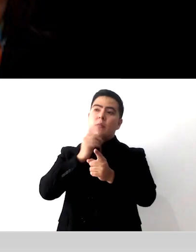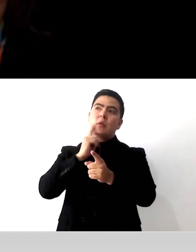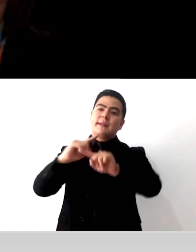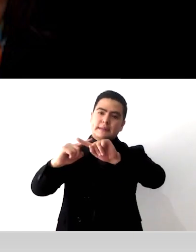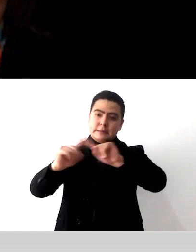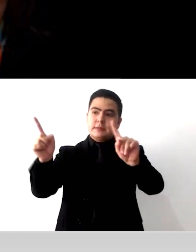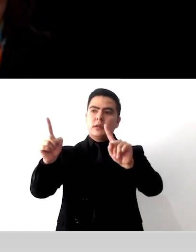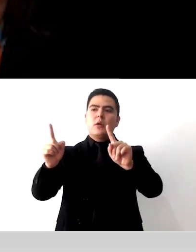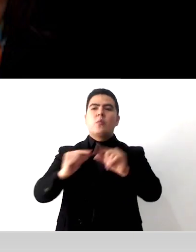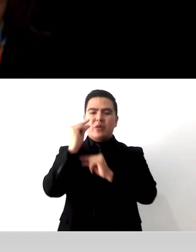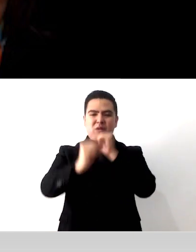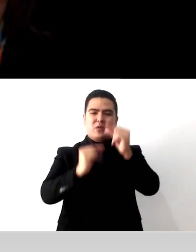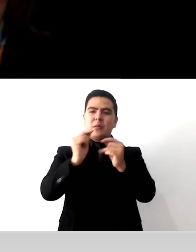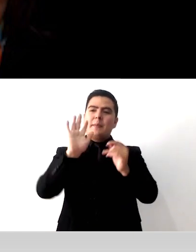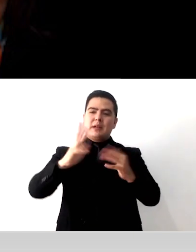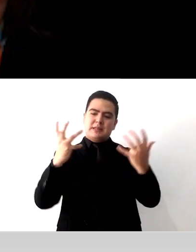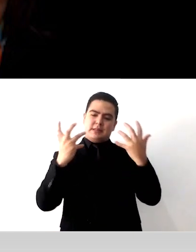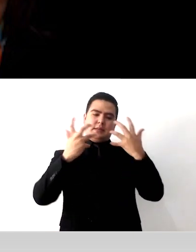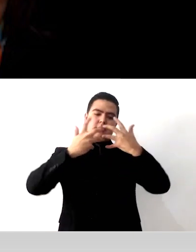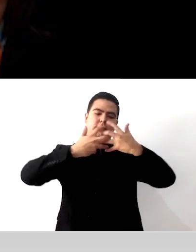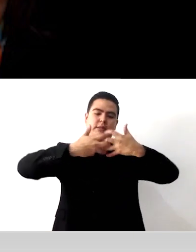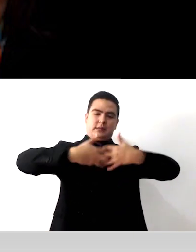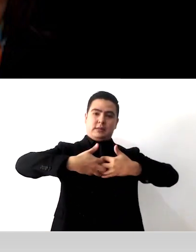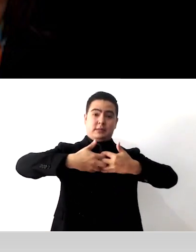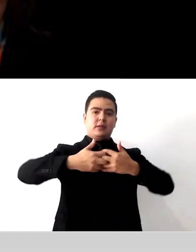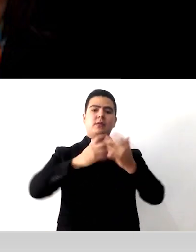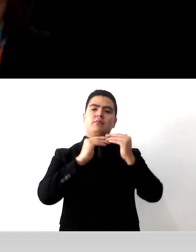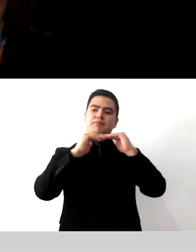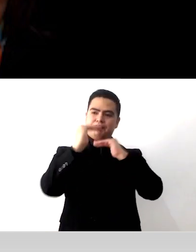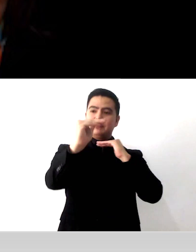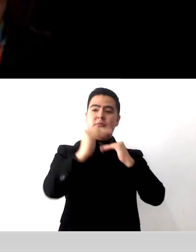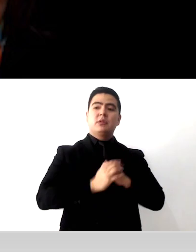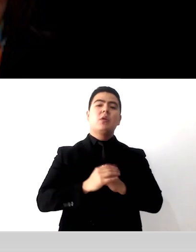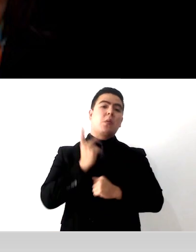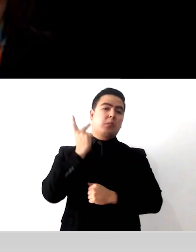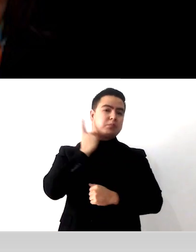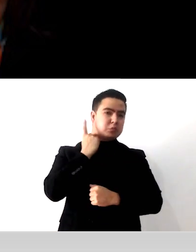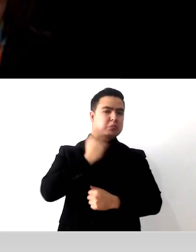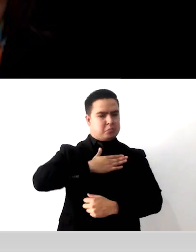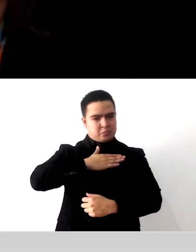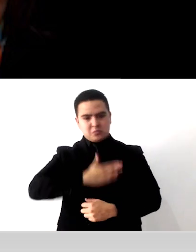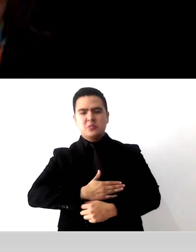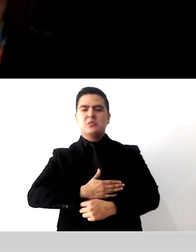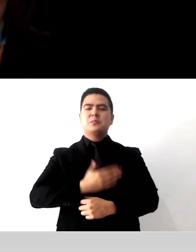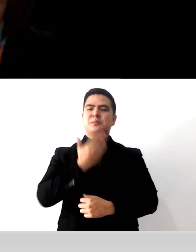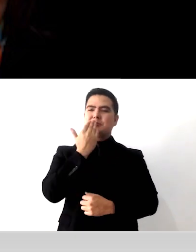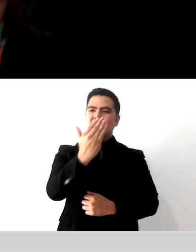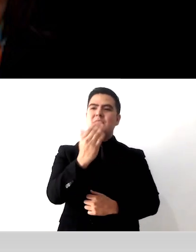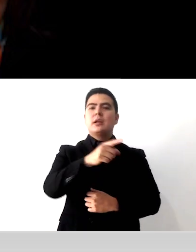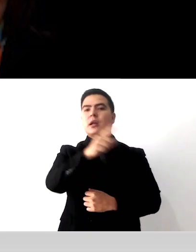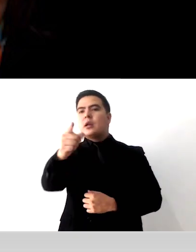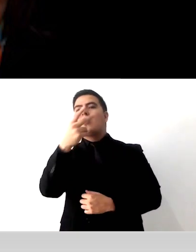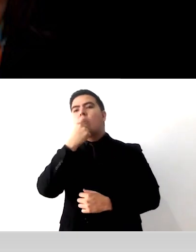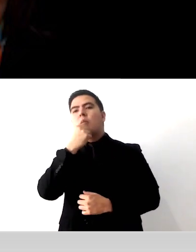el diseño de políticas públicas, una conformación presupuestal que pueda resolver las necesidades que tienes